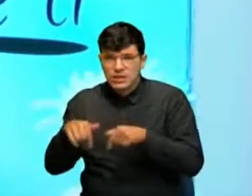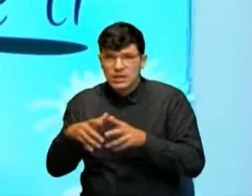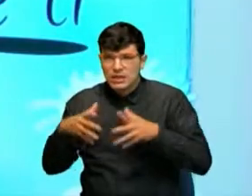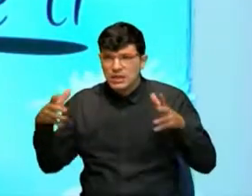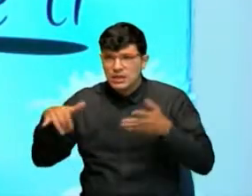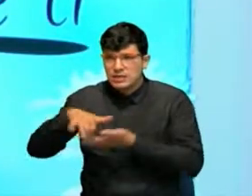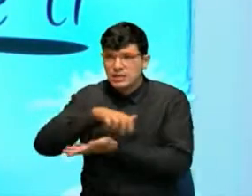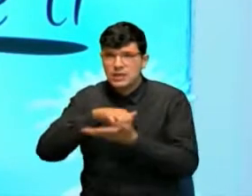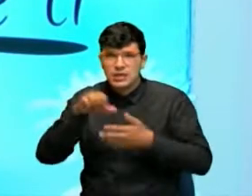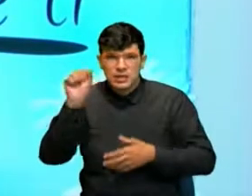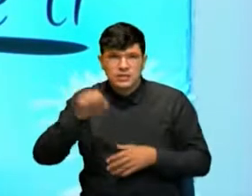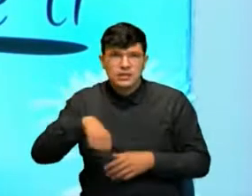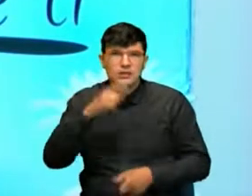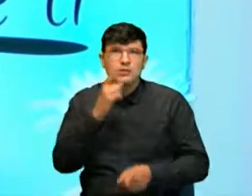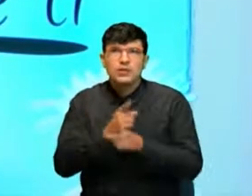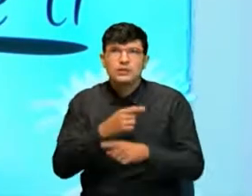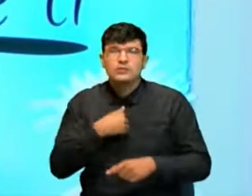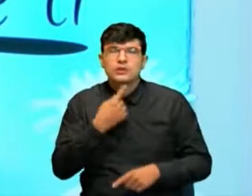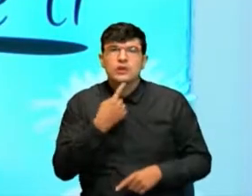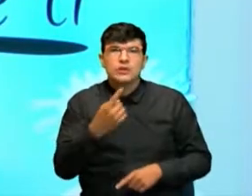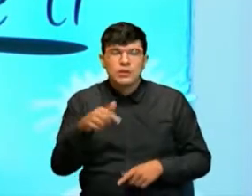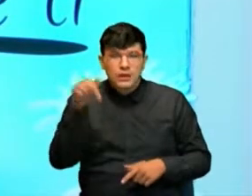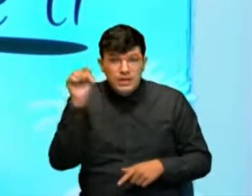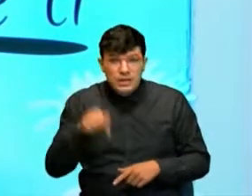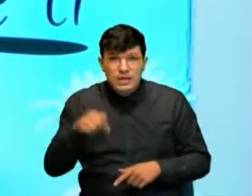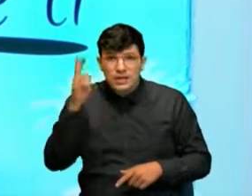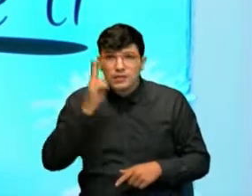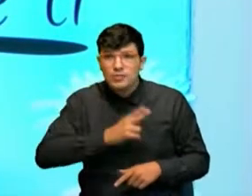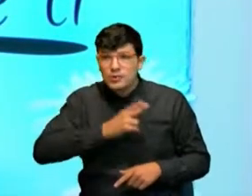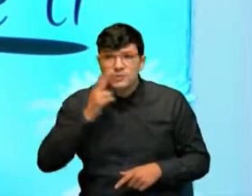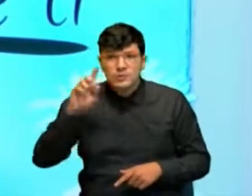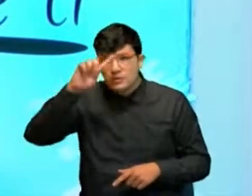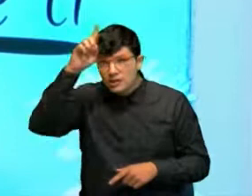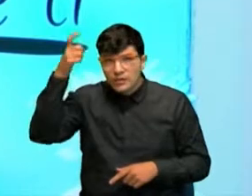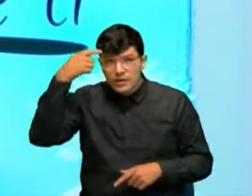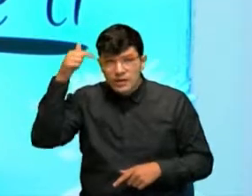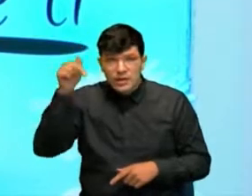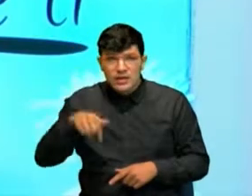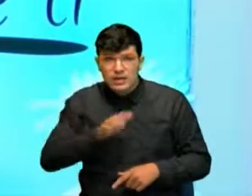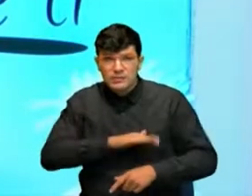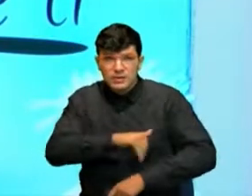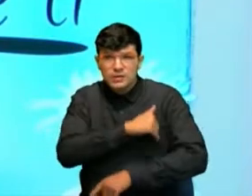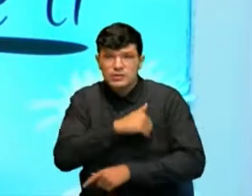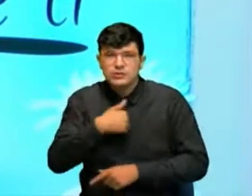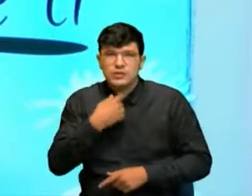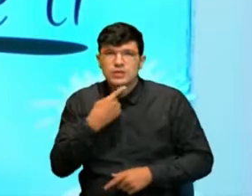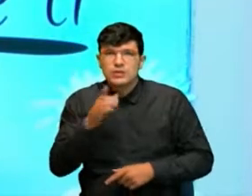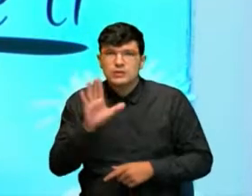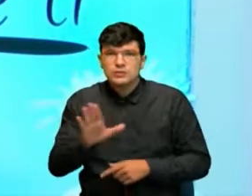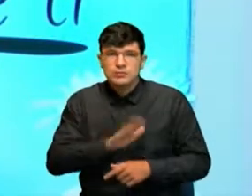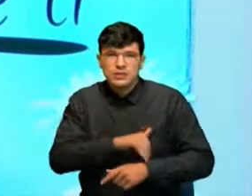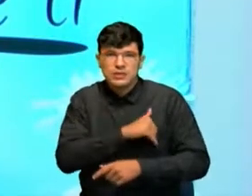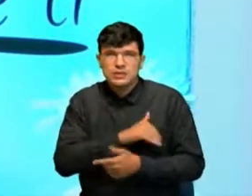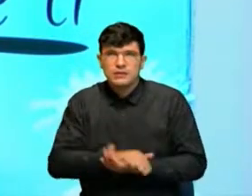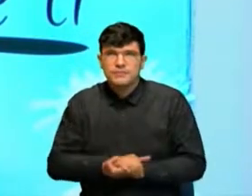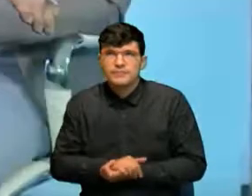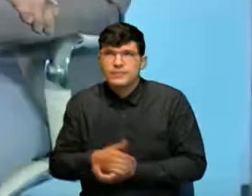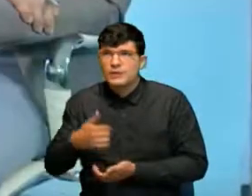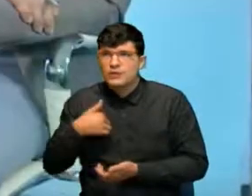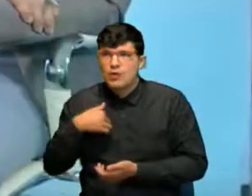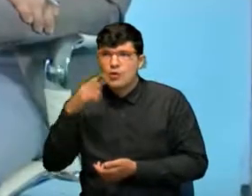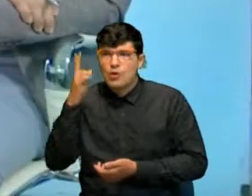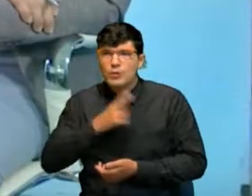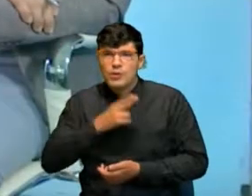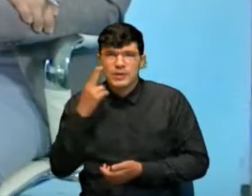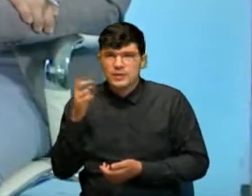lo digo para que usted vea el compromiso de este gobierno y del ministerio que dirige la ministra Constaín. No me tengo que comprometer,